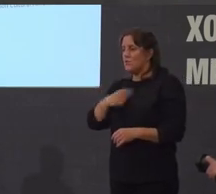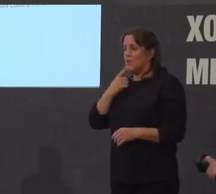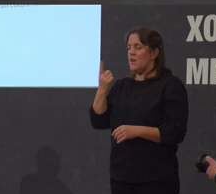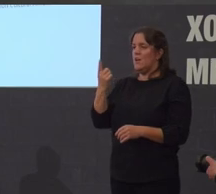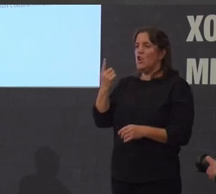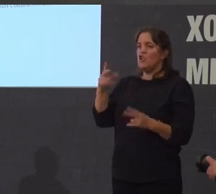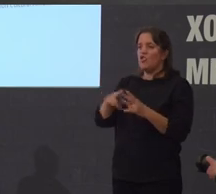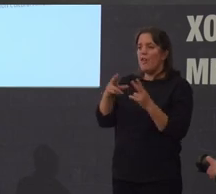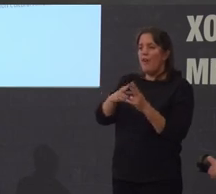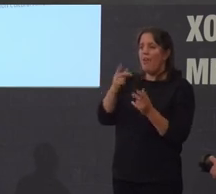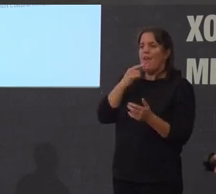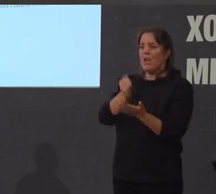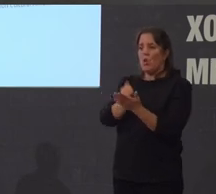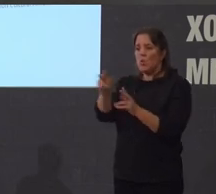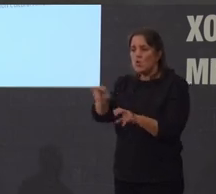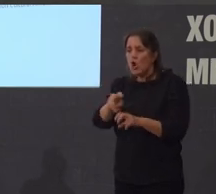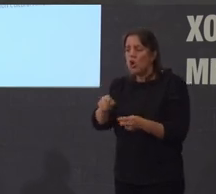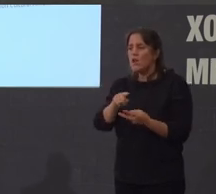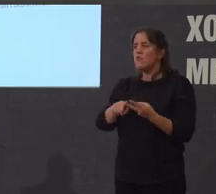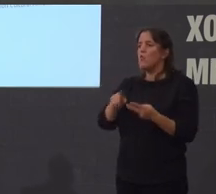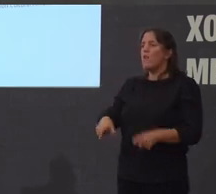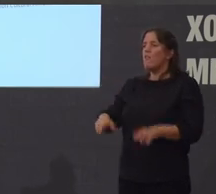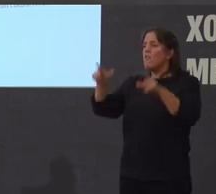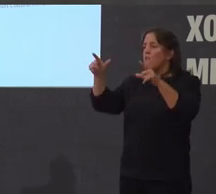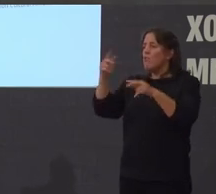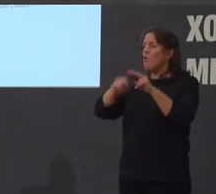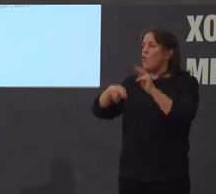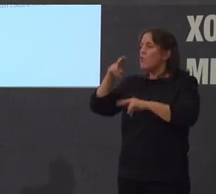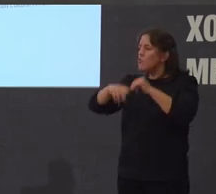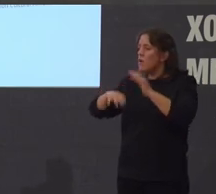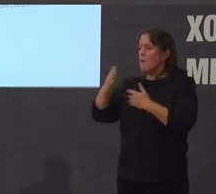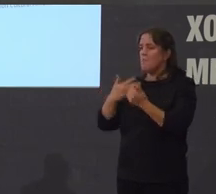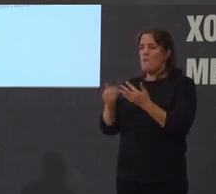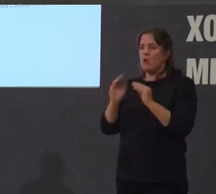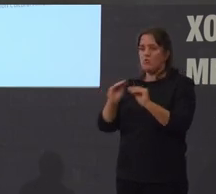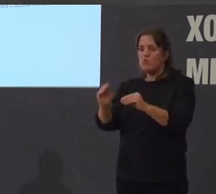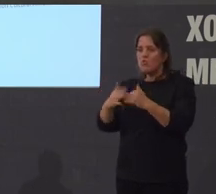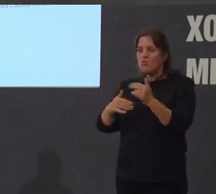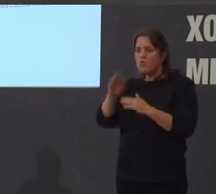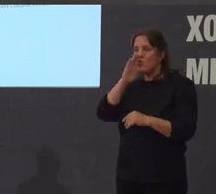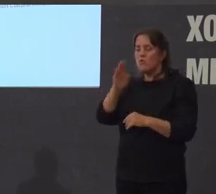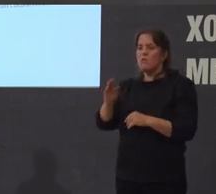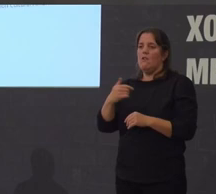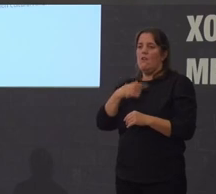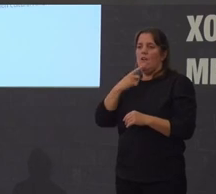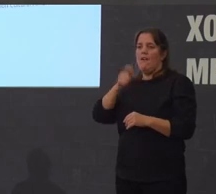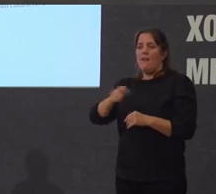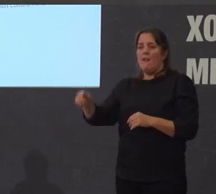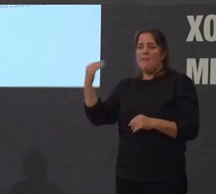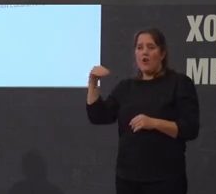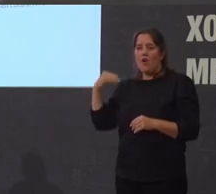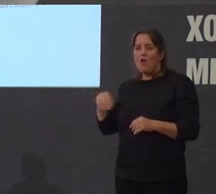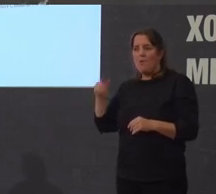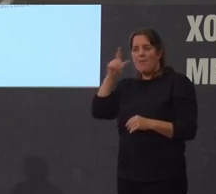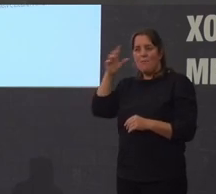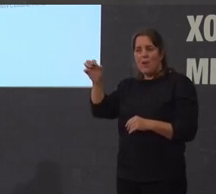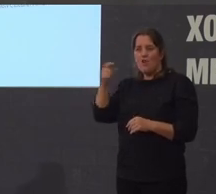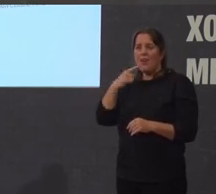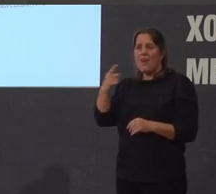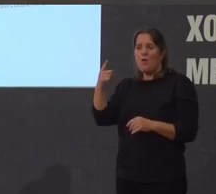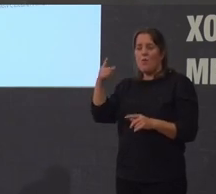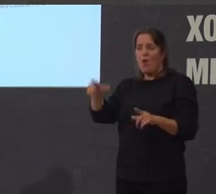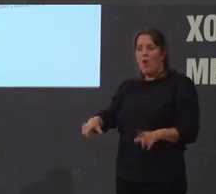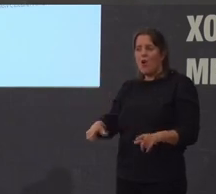de agricultores o se un local un edificio que construirá en todas sus propias más os sentemos a la parroquia que era un local